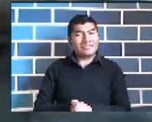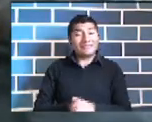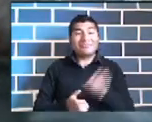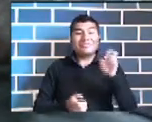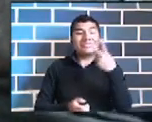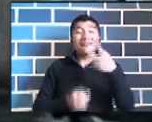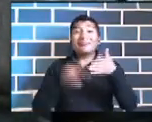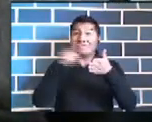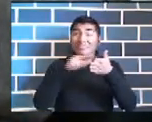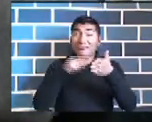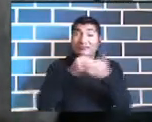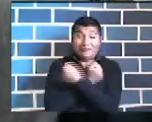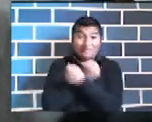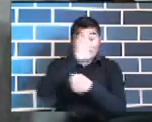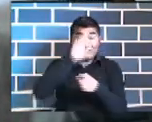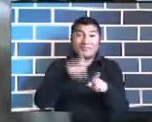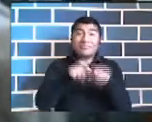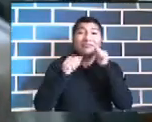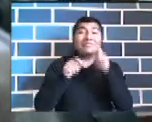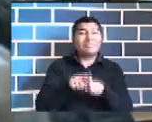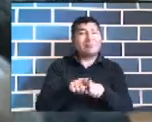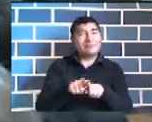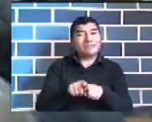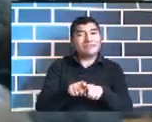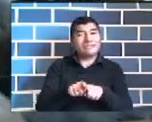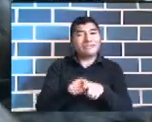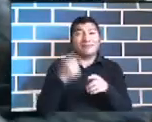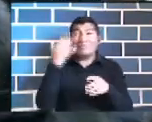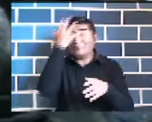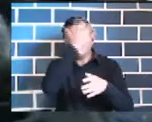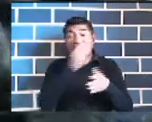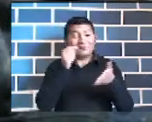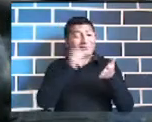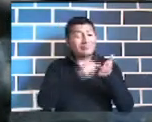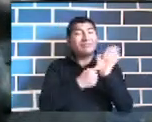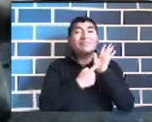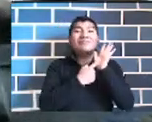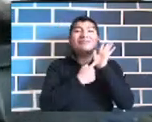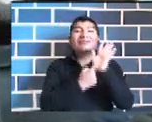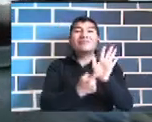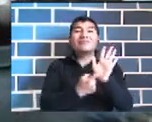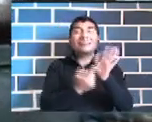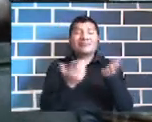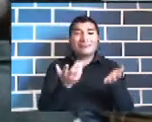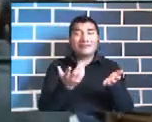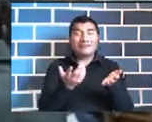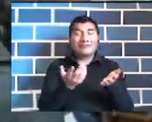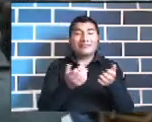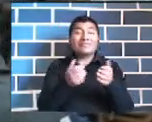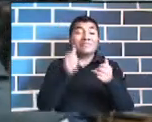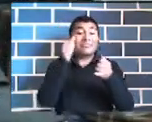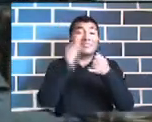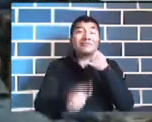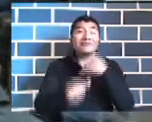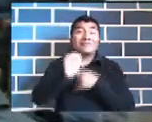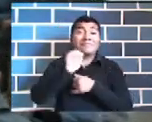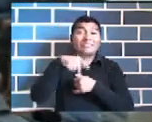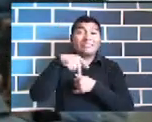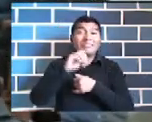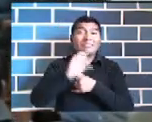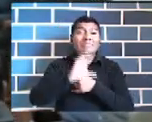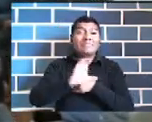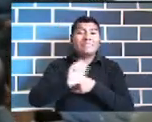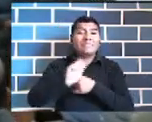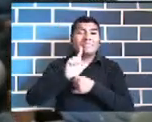Segunda lectura, queridos hermanos, bellamente nos muestra el Apocalipsis, el libro del